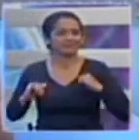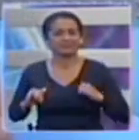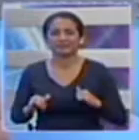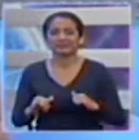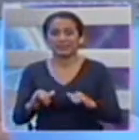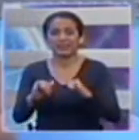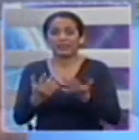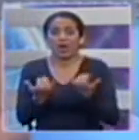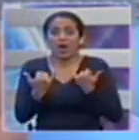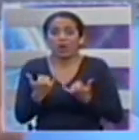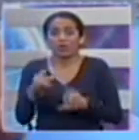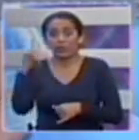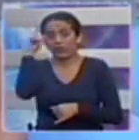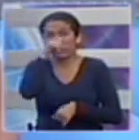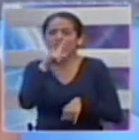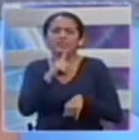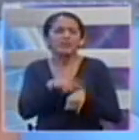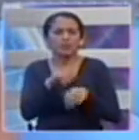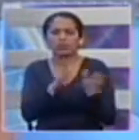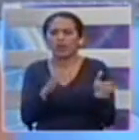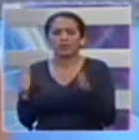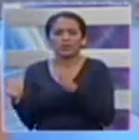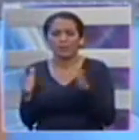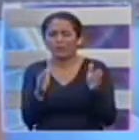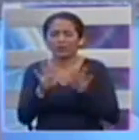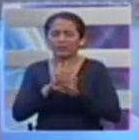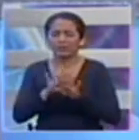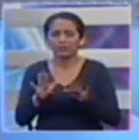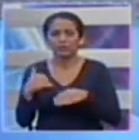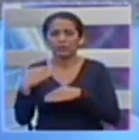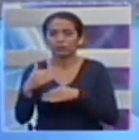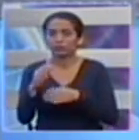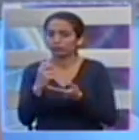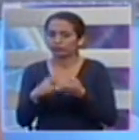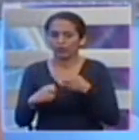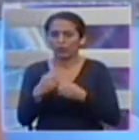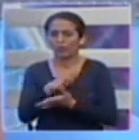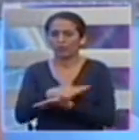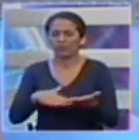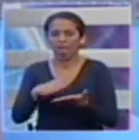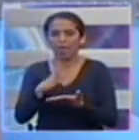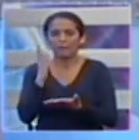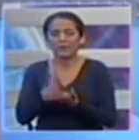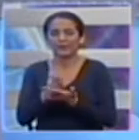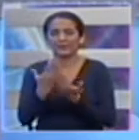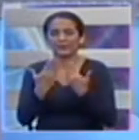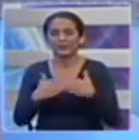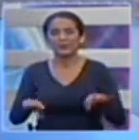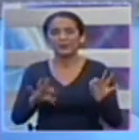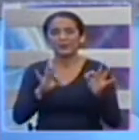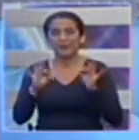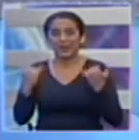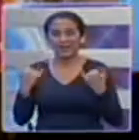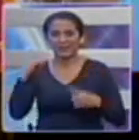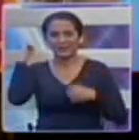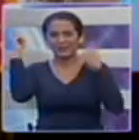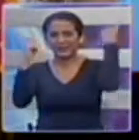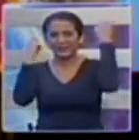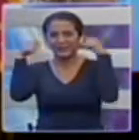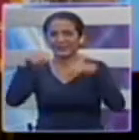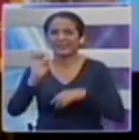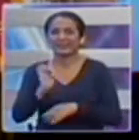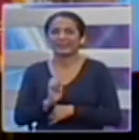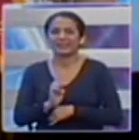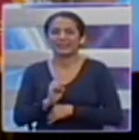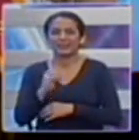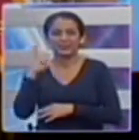Es un periodo de cambio que va a parar y va a cesar pronto, así es que nada, las fiestas se seguirán viviendo en su máximo esplendor. Esperemos a que así sea,